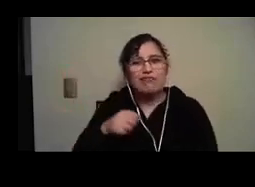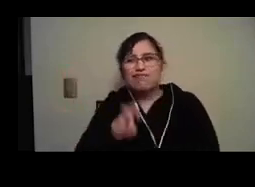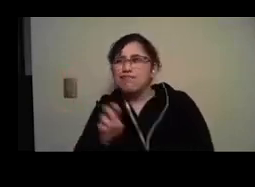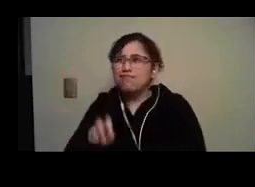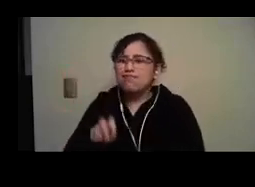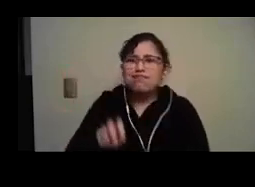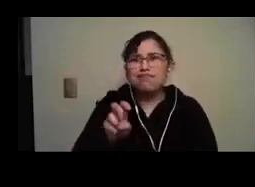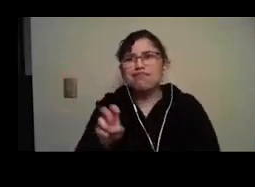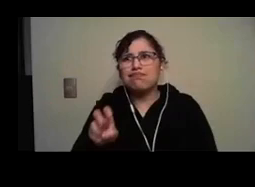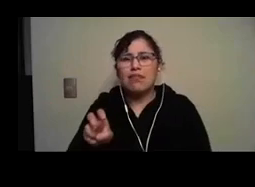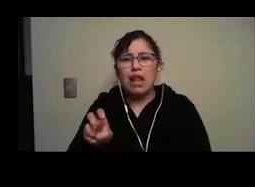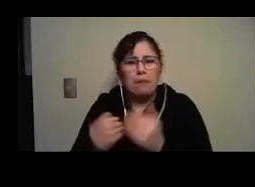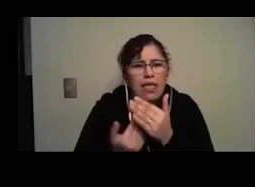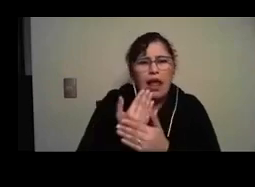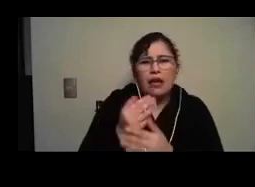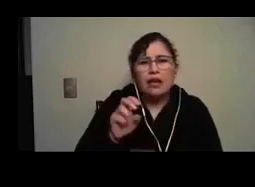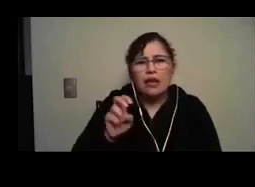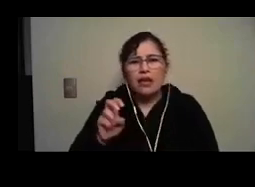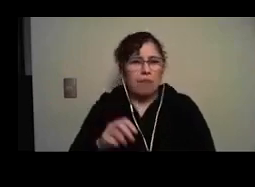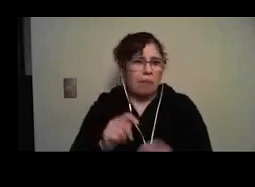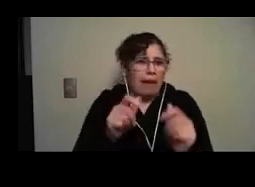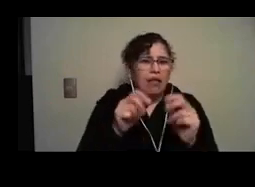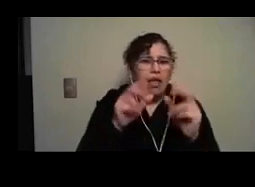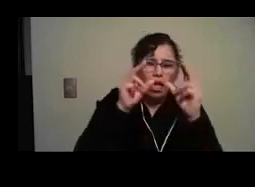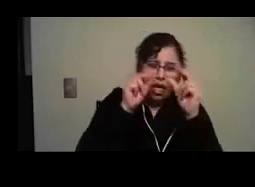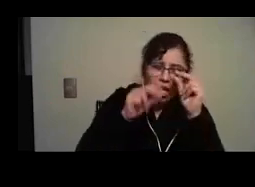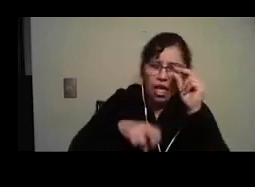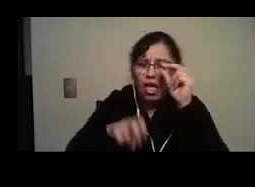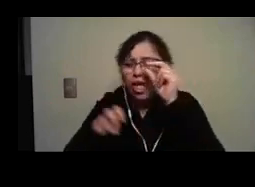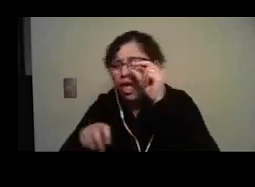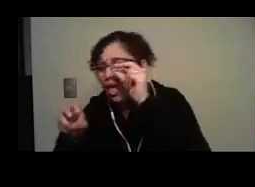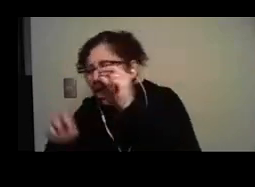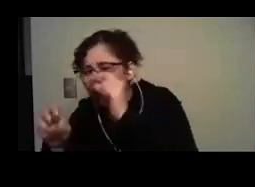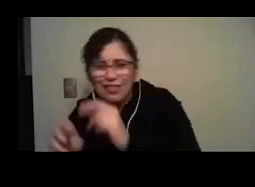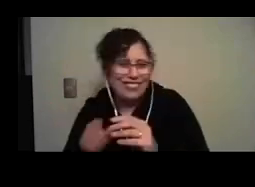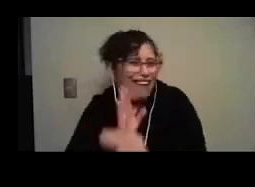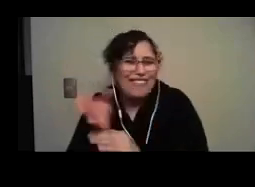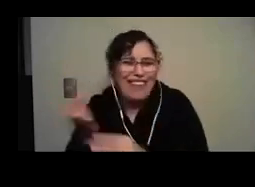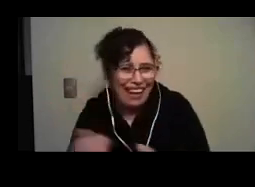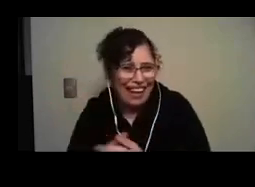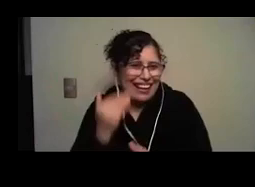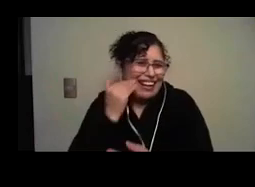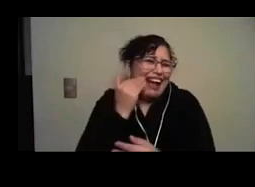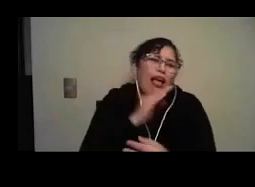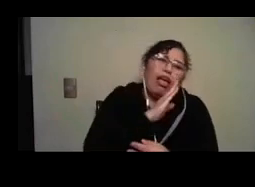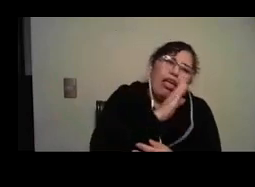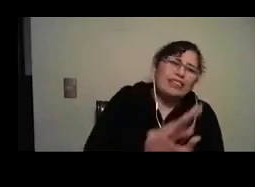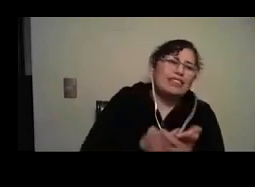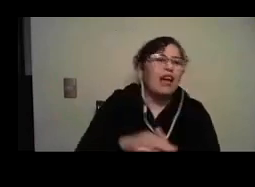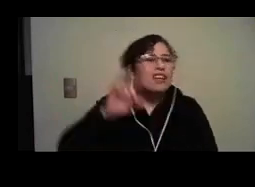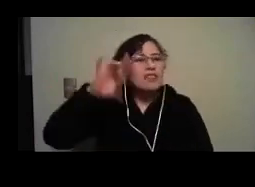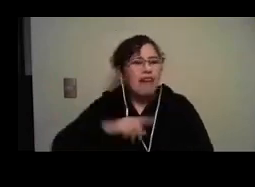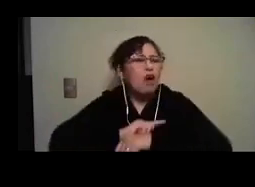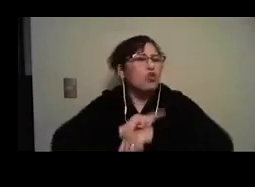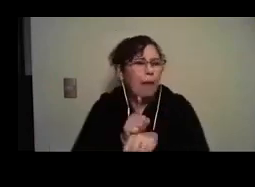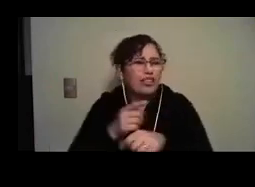y de repente iba en las mañanas y caminaba casi dormido, ¿ya? Uno camina por la misma calle al colegio ya casi dormido, sabe dónde cruzar la calle, sabe